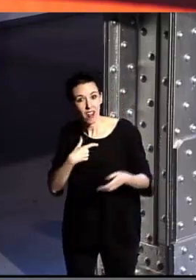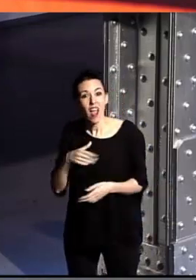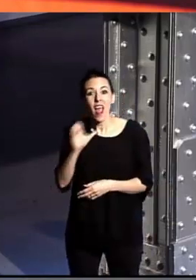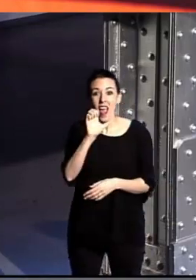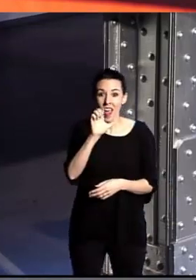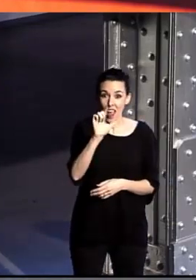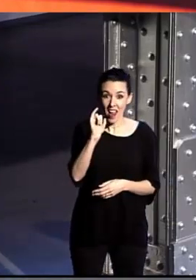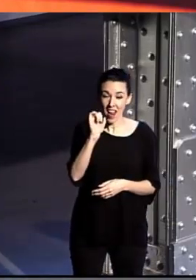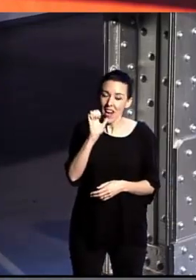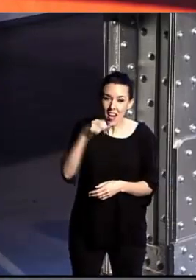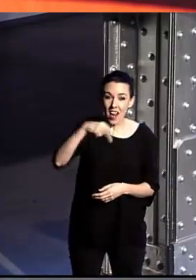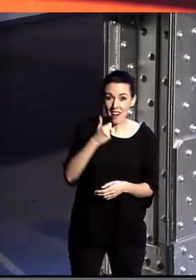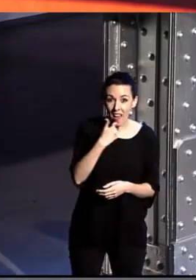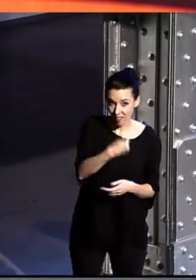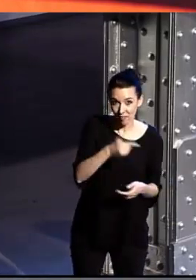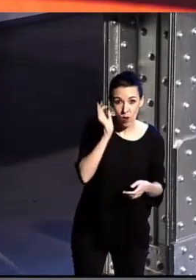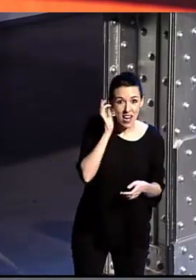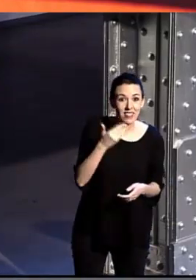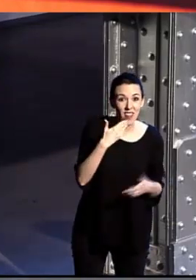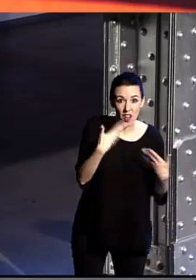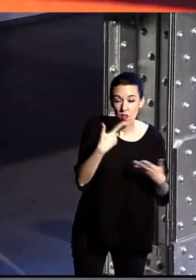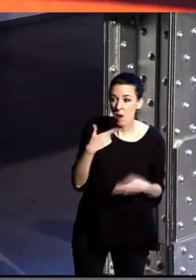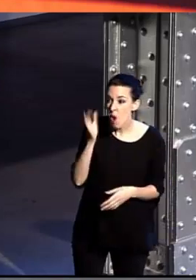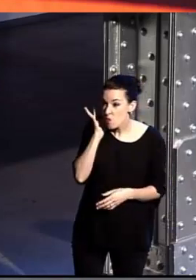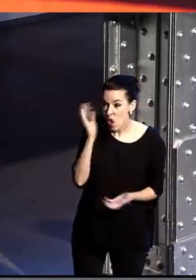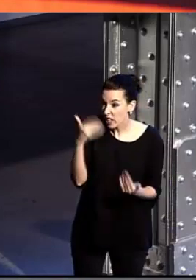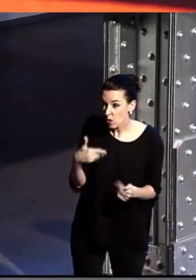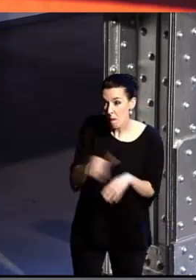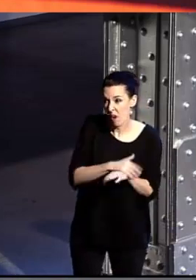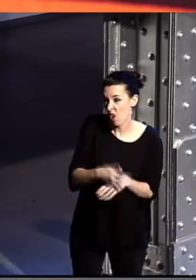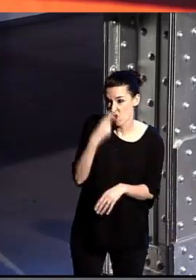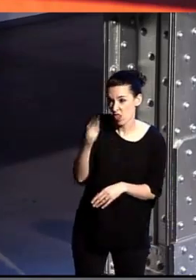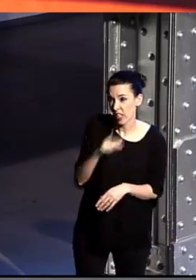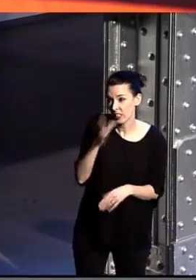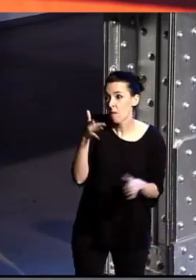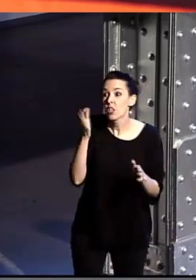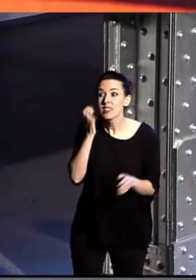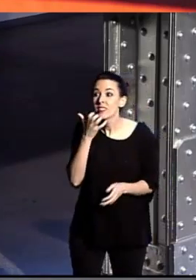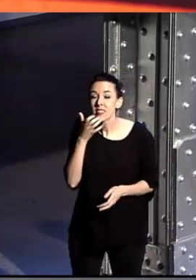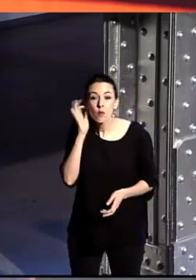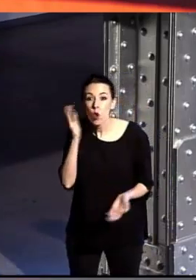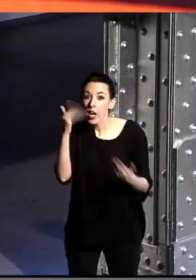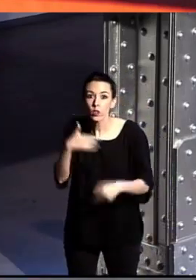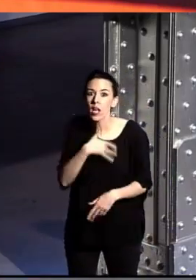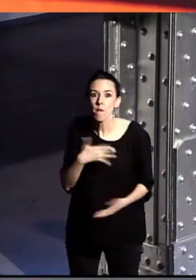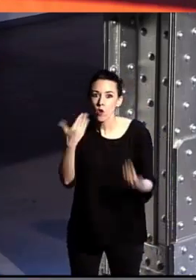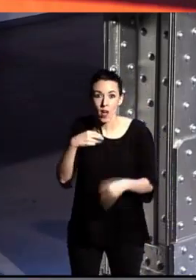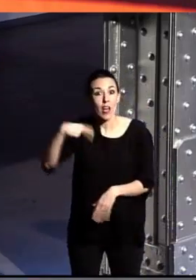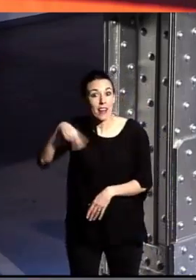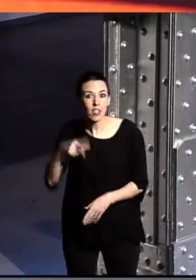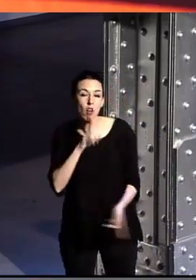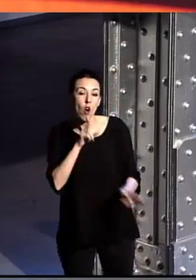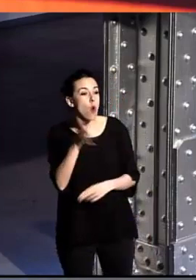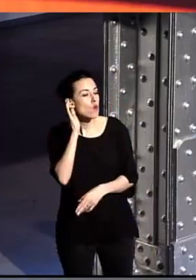dice: pero en ese libro no hay mujeres. Si no hay mujeres no me interesa, porque si no hay mujeres no hay amor. Y entonces Nino le dice: